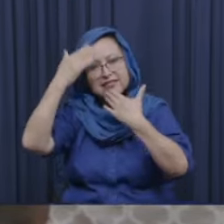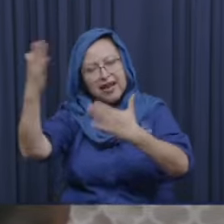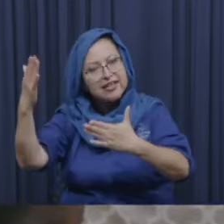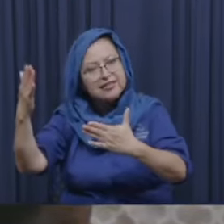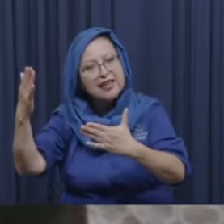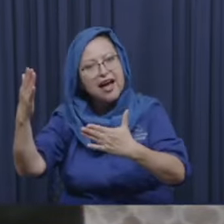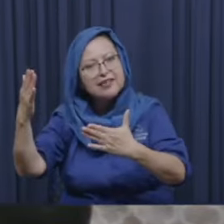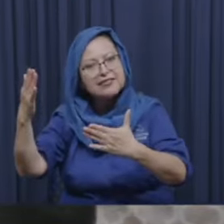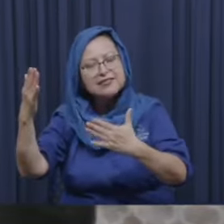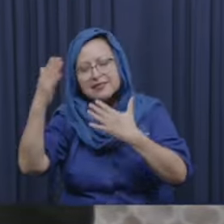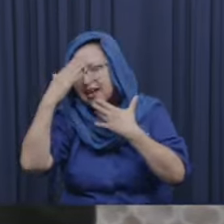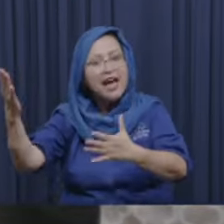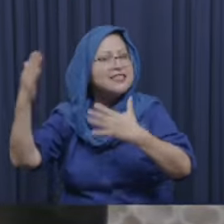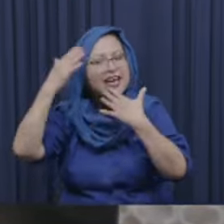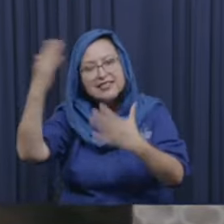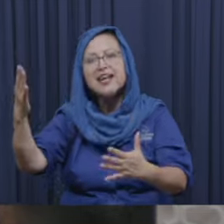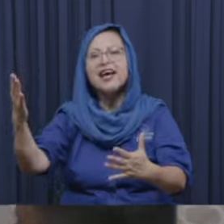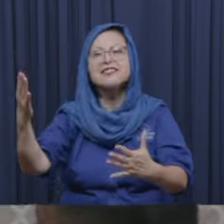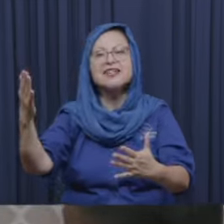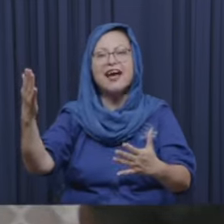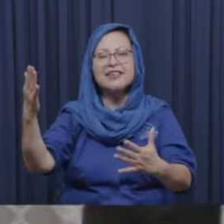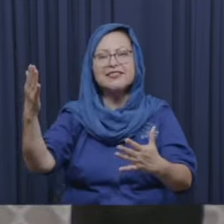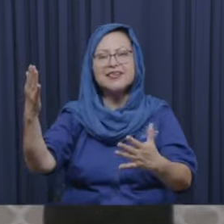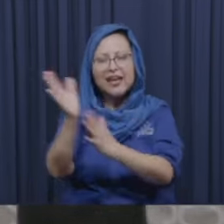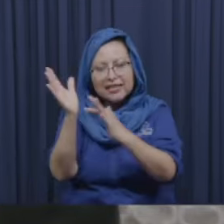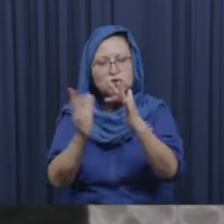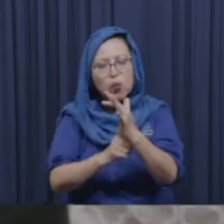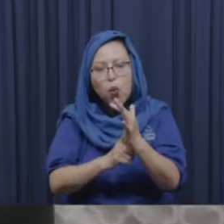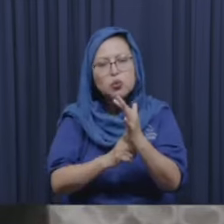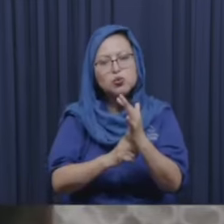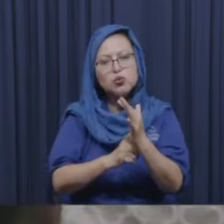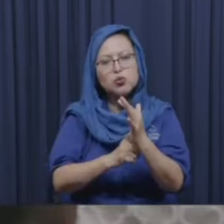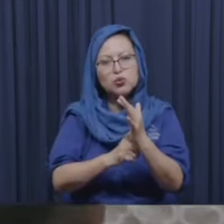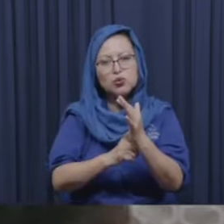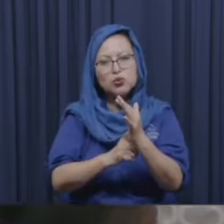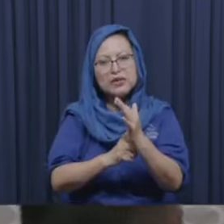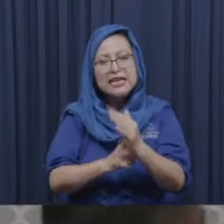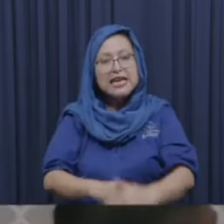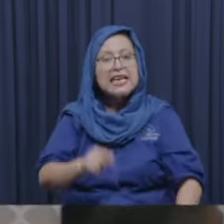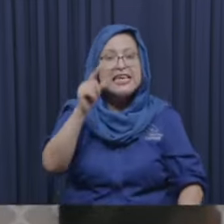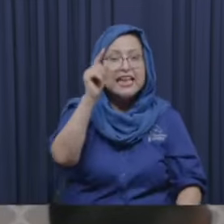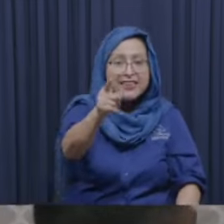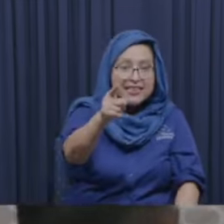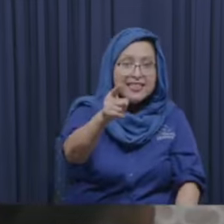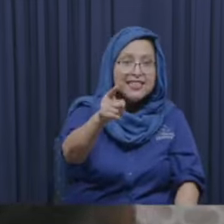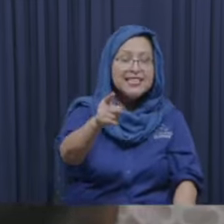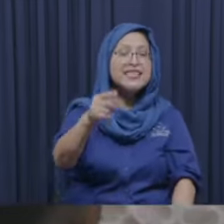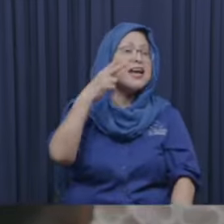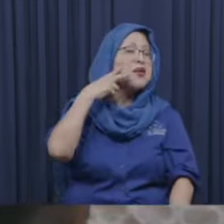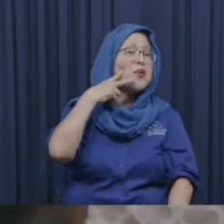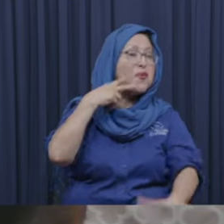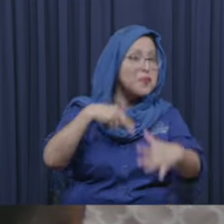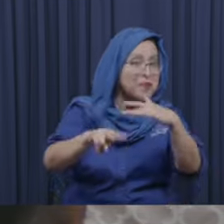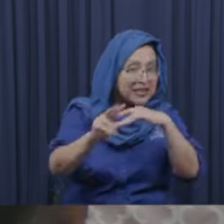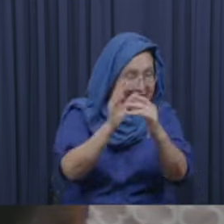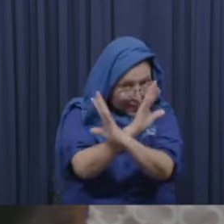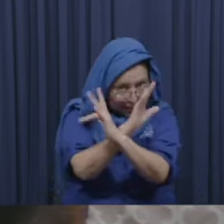Todopoderoso Gracias Señor De igual manera queremos Llamar a todos aquellos hermanos que han solicitado